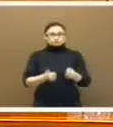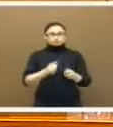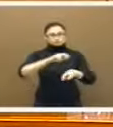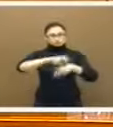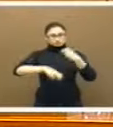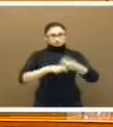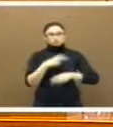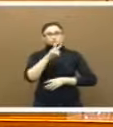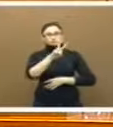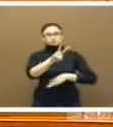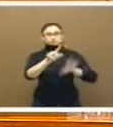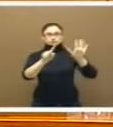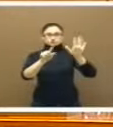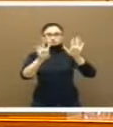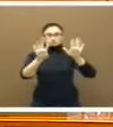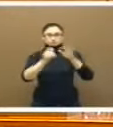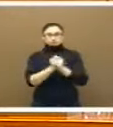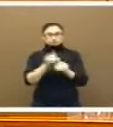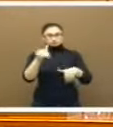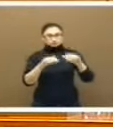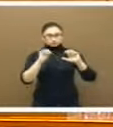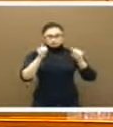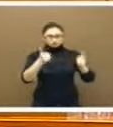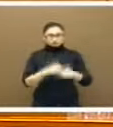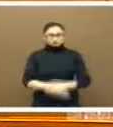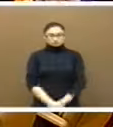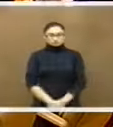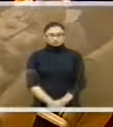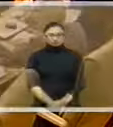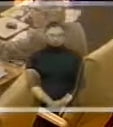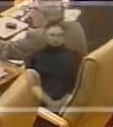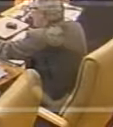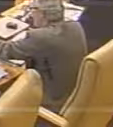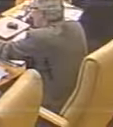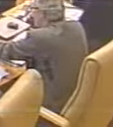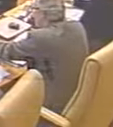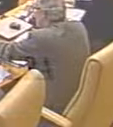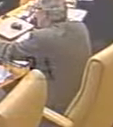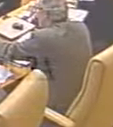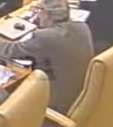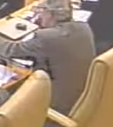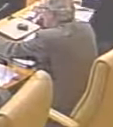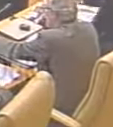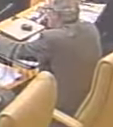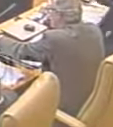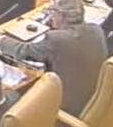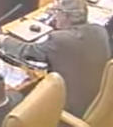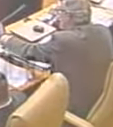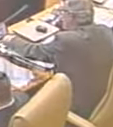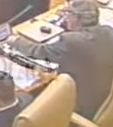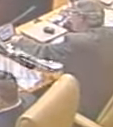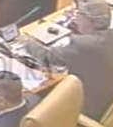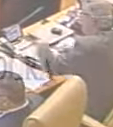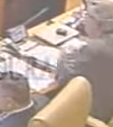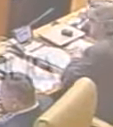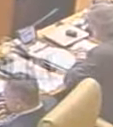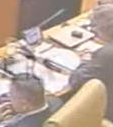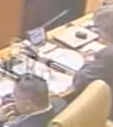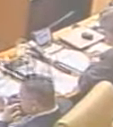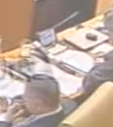número 269. Entramos en votación.